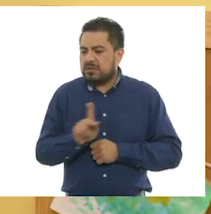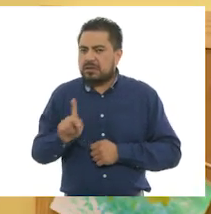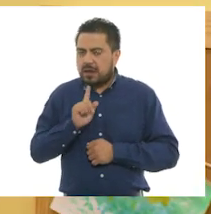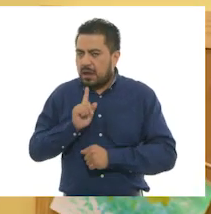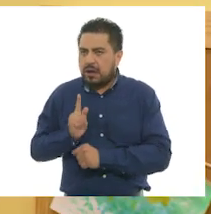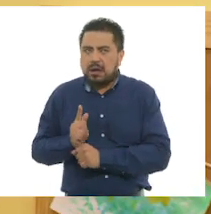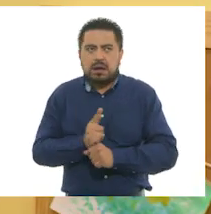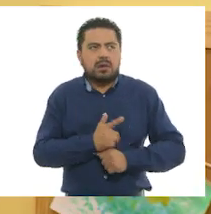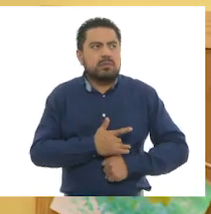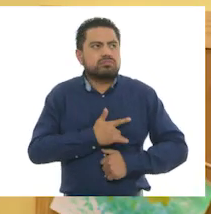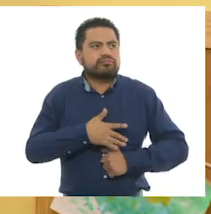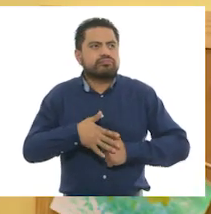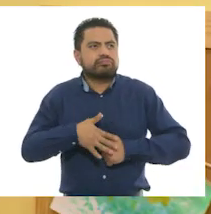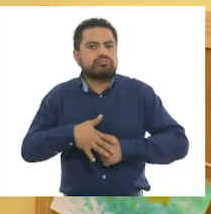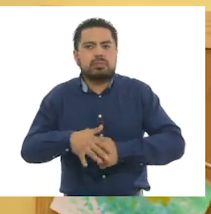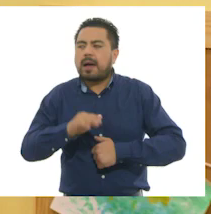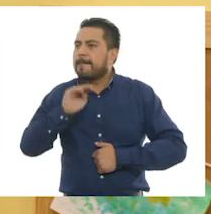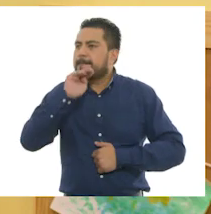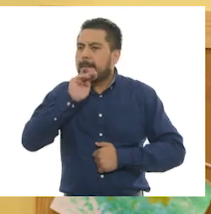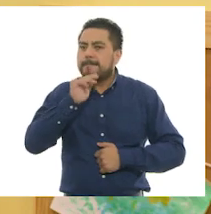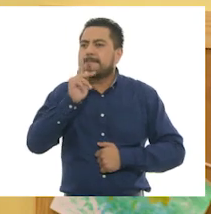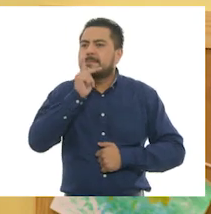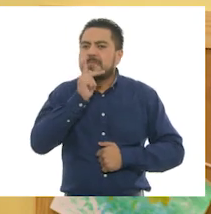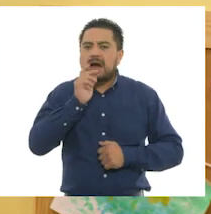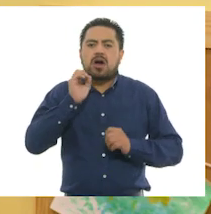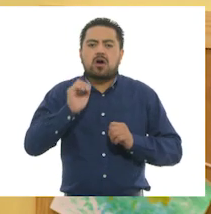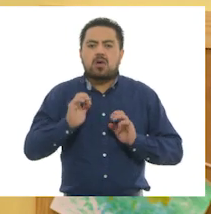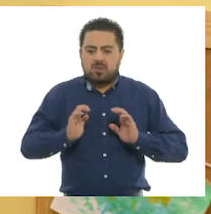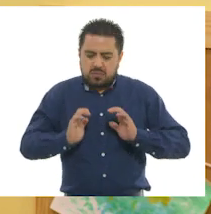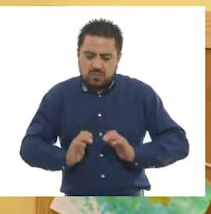identifican vibraciones de la voz de mamá, papá o de sus